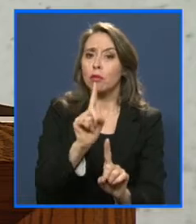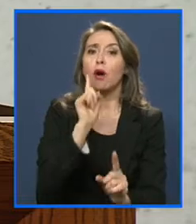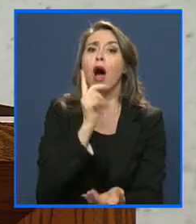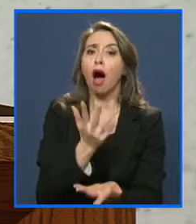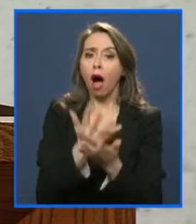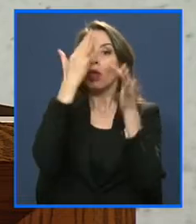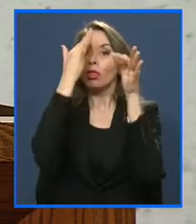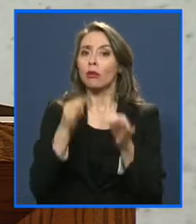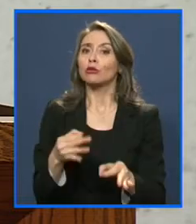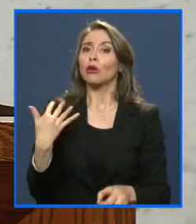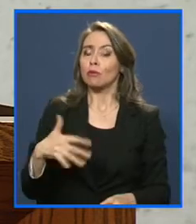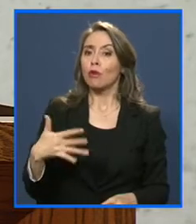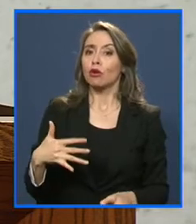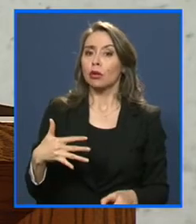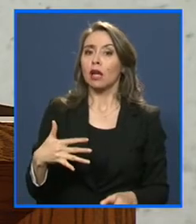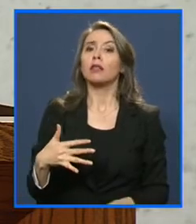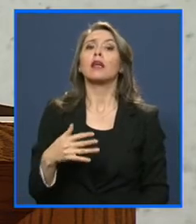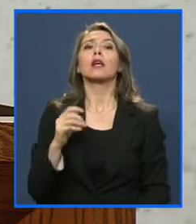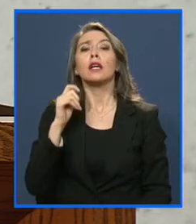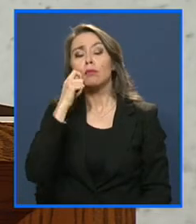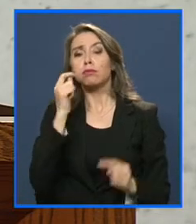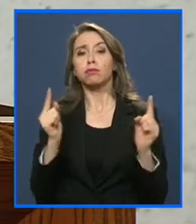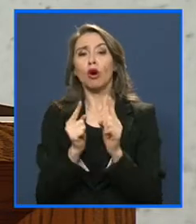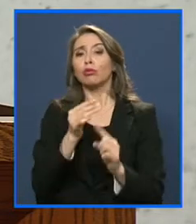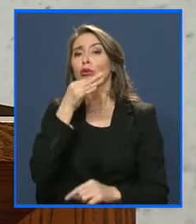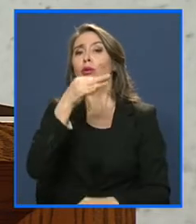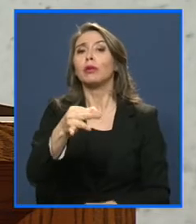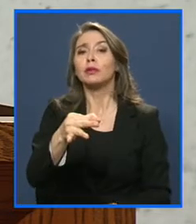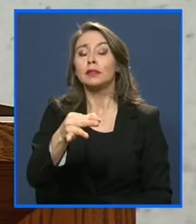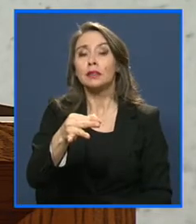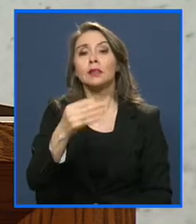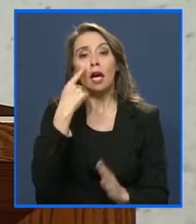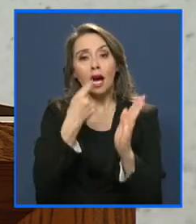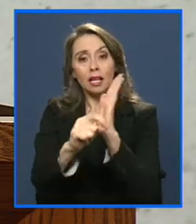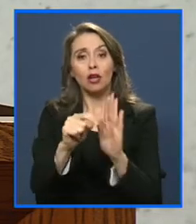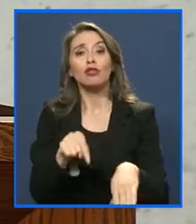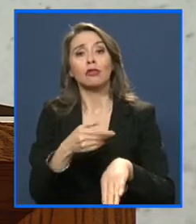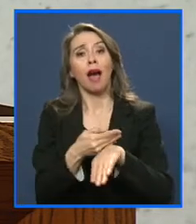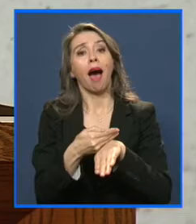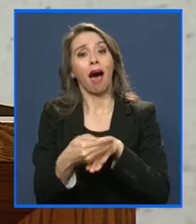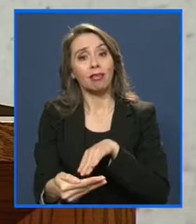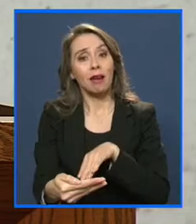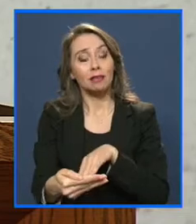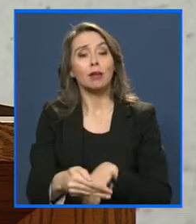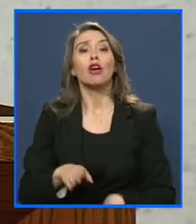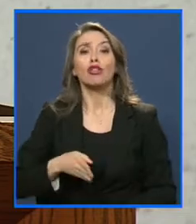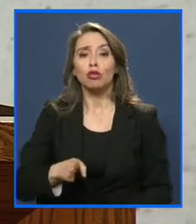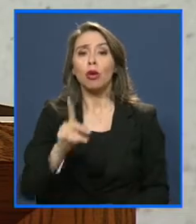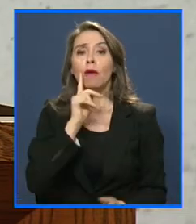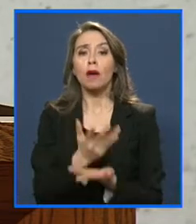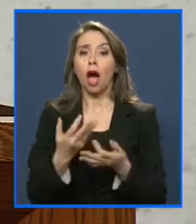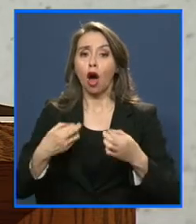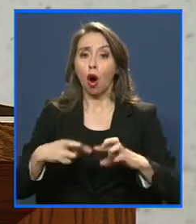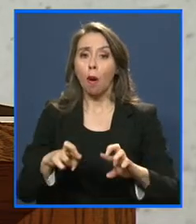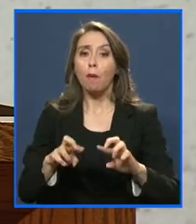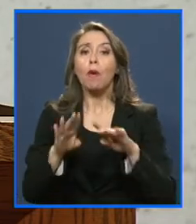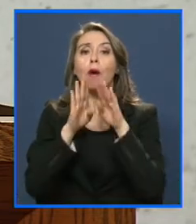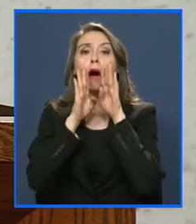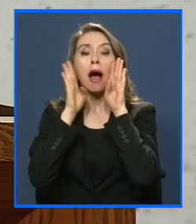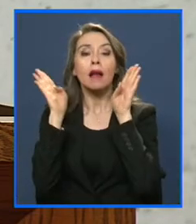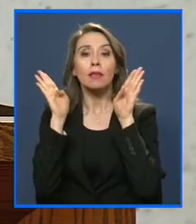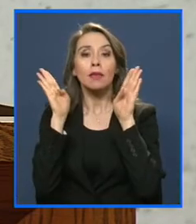importantes que tomar y en pocas palabras hay que reconocer que estamos retrasados pero aún tenemos la oportunidad de ponernos al día